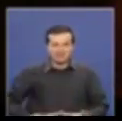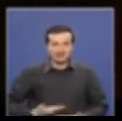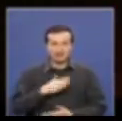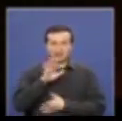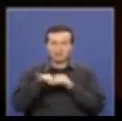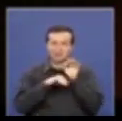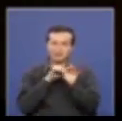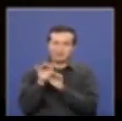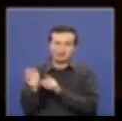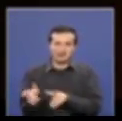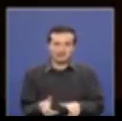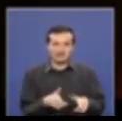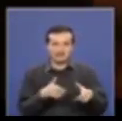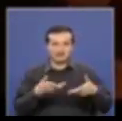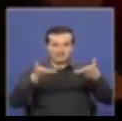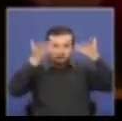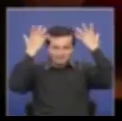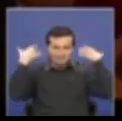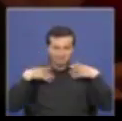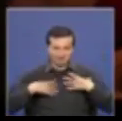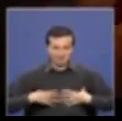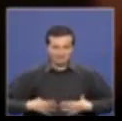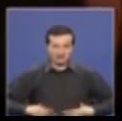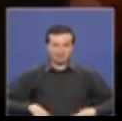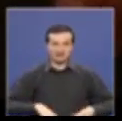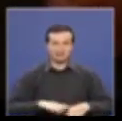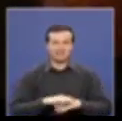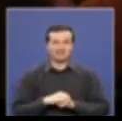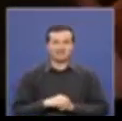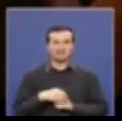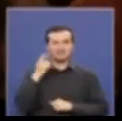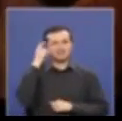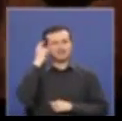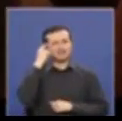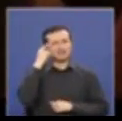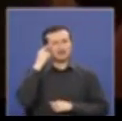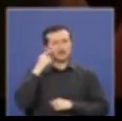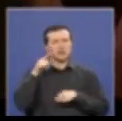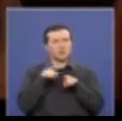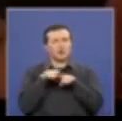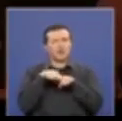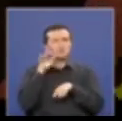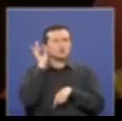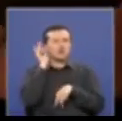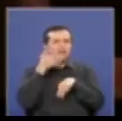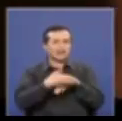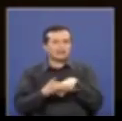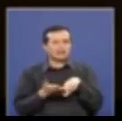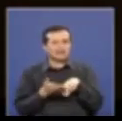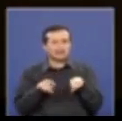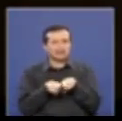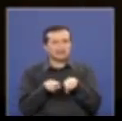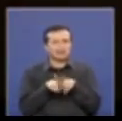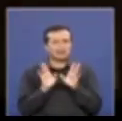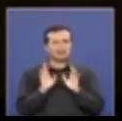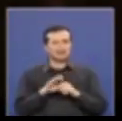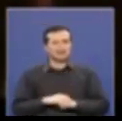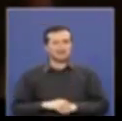están regalando el poncho. No es que yo fui con ese poncho así nomás, pues. Pero parezco en minifalda que estoy.